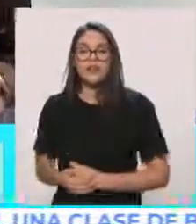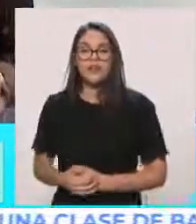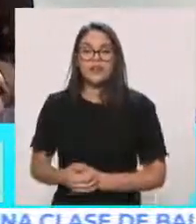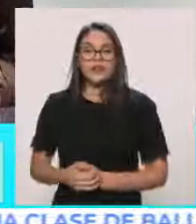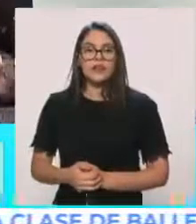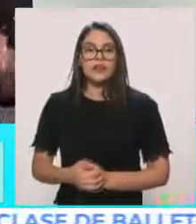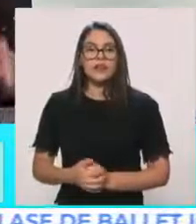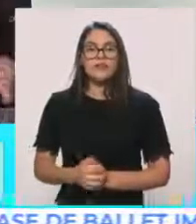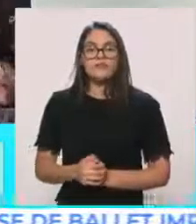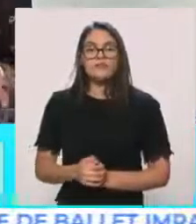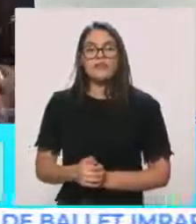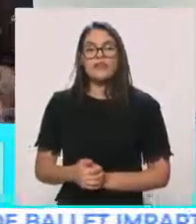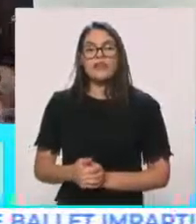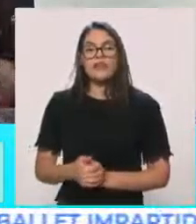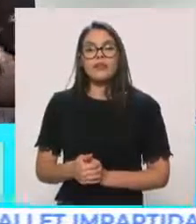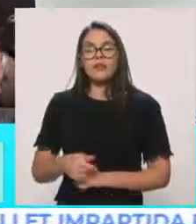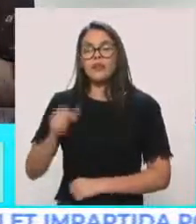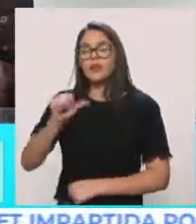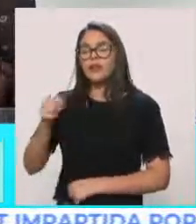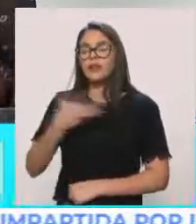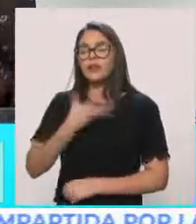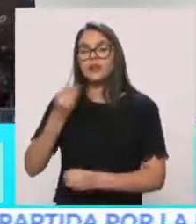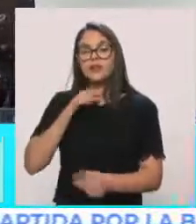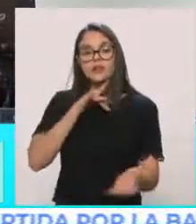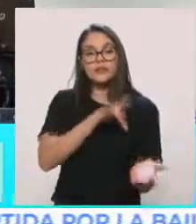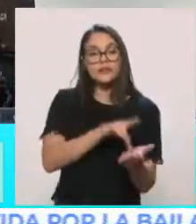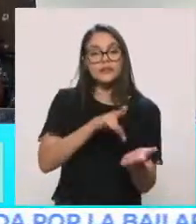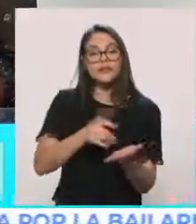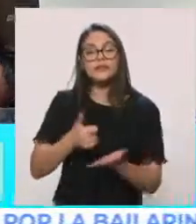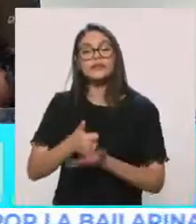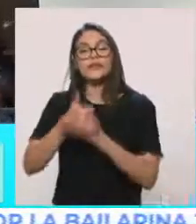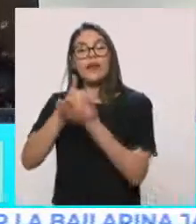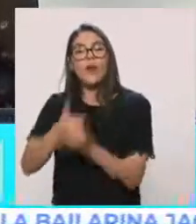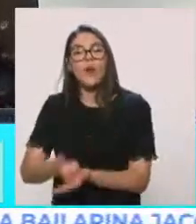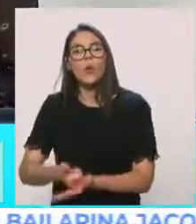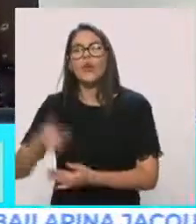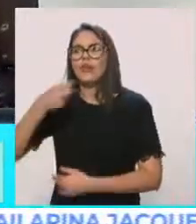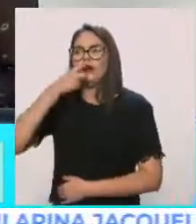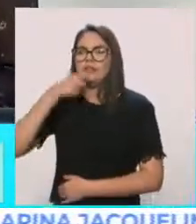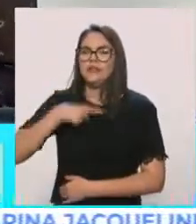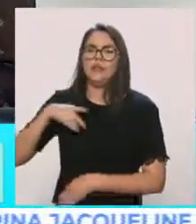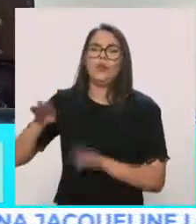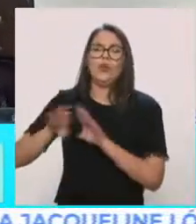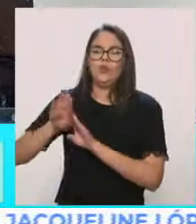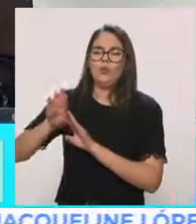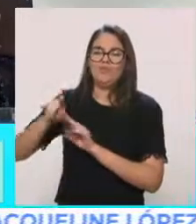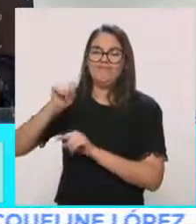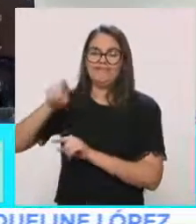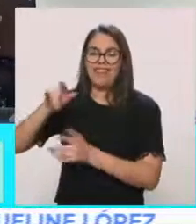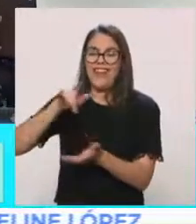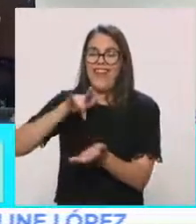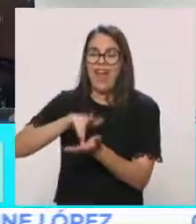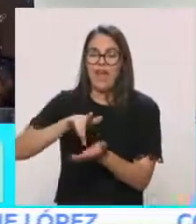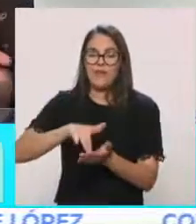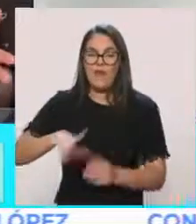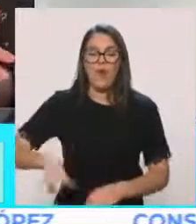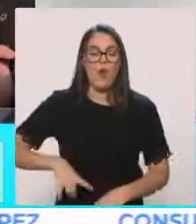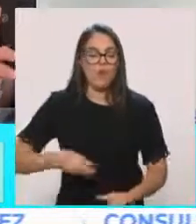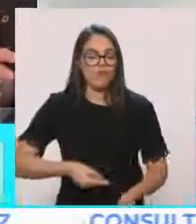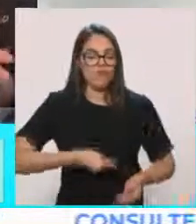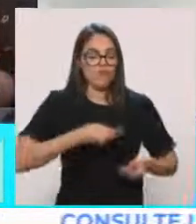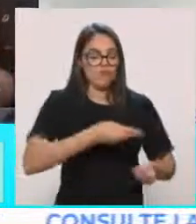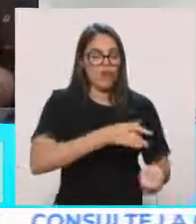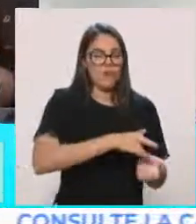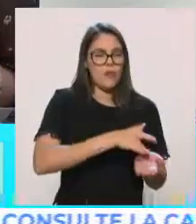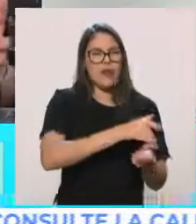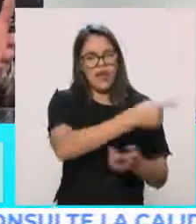de la información, muy allegada pues a la ayuda que se le puede dar a este sector de la población. Nos hablaba sobre este apoyo emergente que está dando el gobierno capitalino. Platícanos